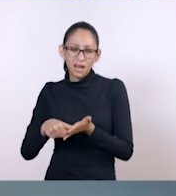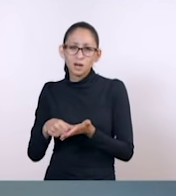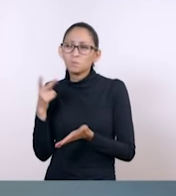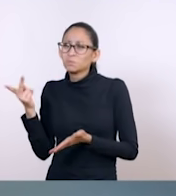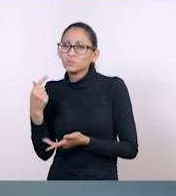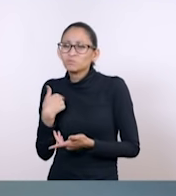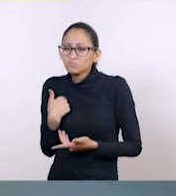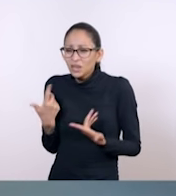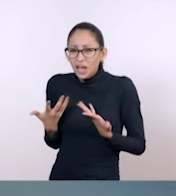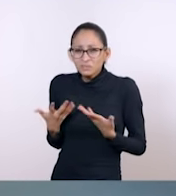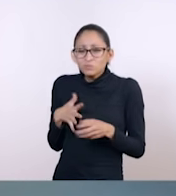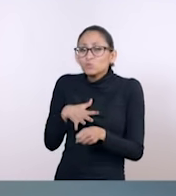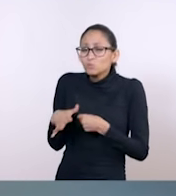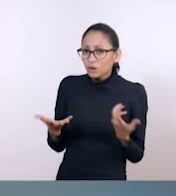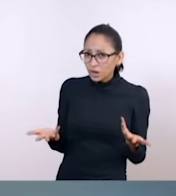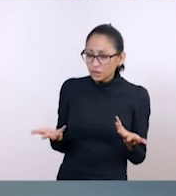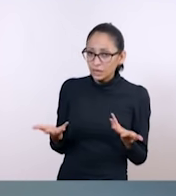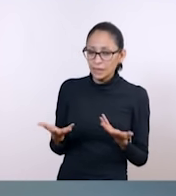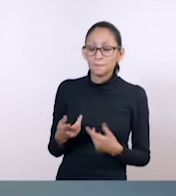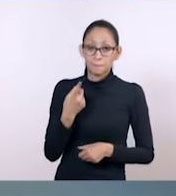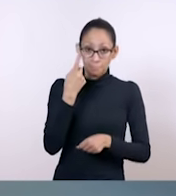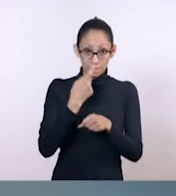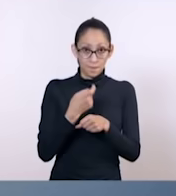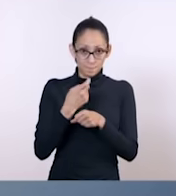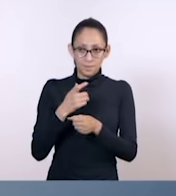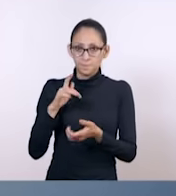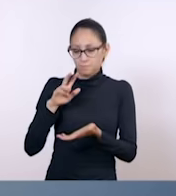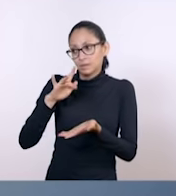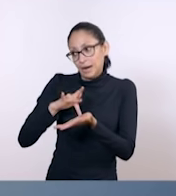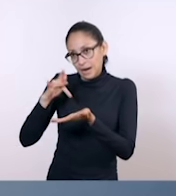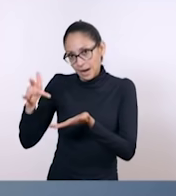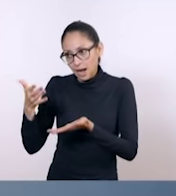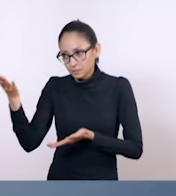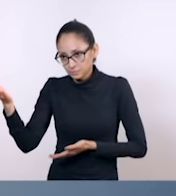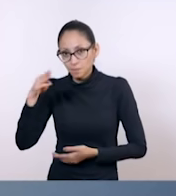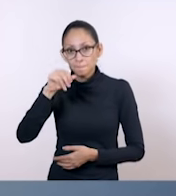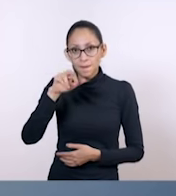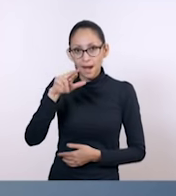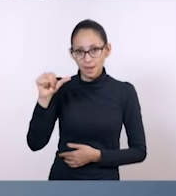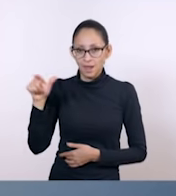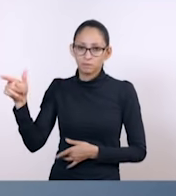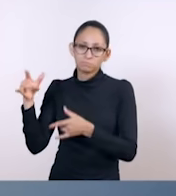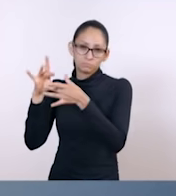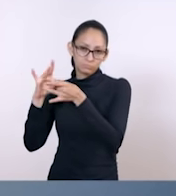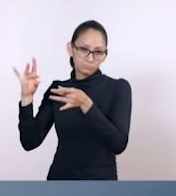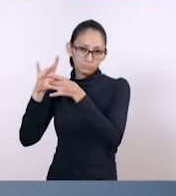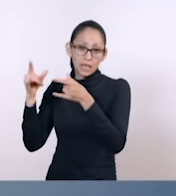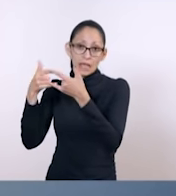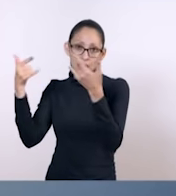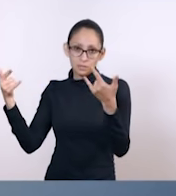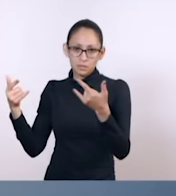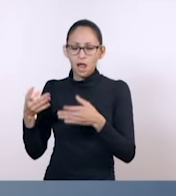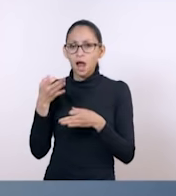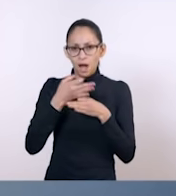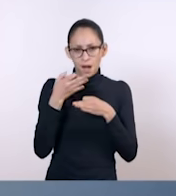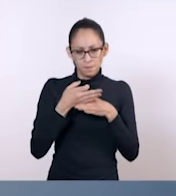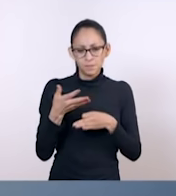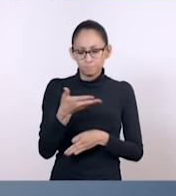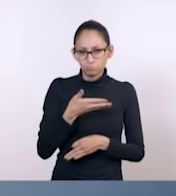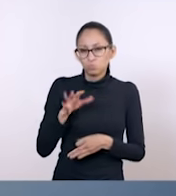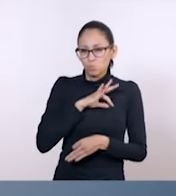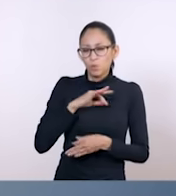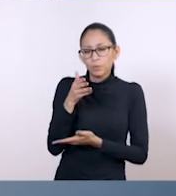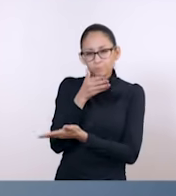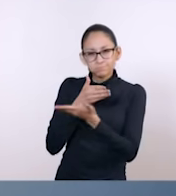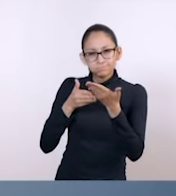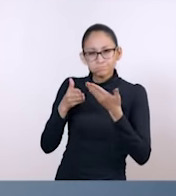puede hacer. Pues, primero que nada, gracias por compartir esta situación porque, pues, hoy podemos reflexionar y dialogar acerca de